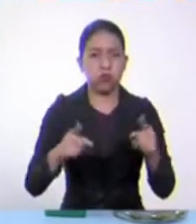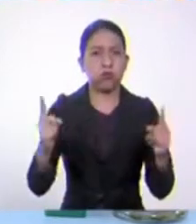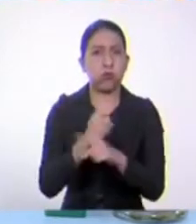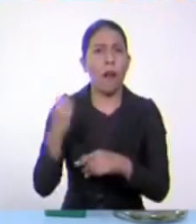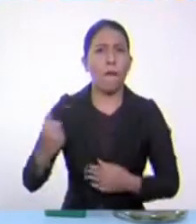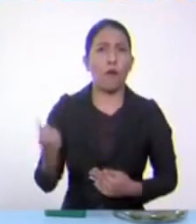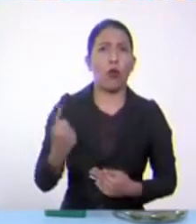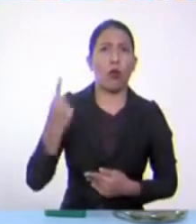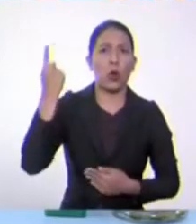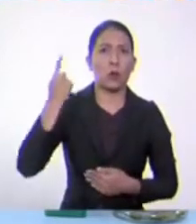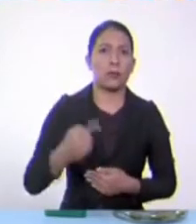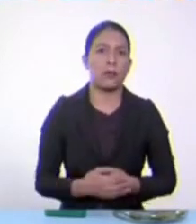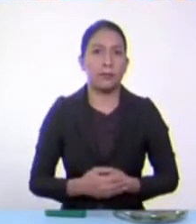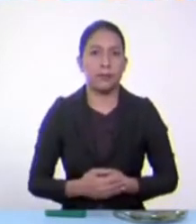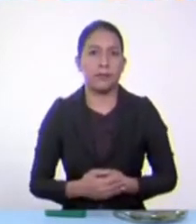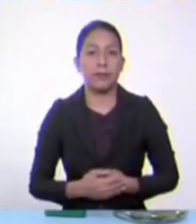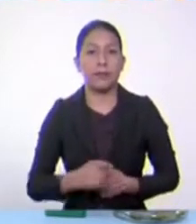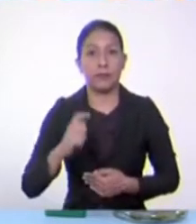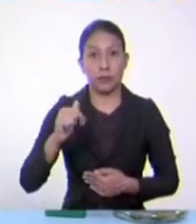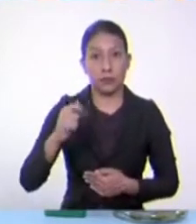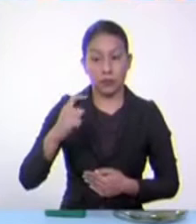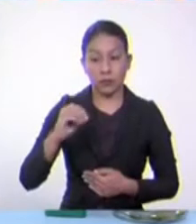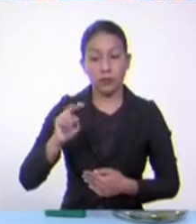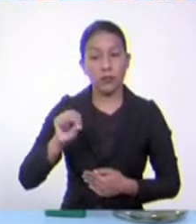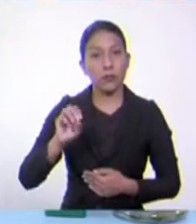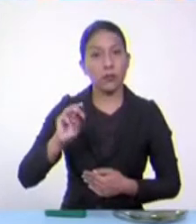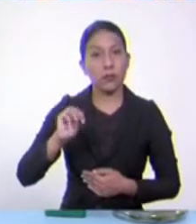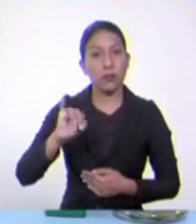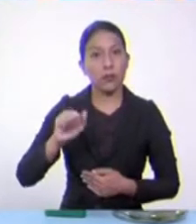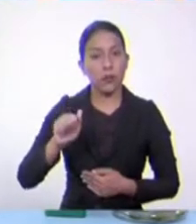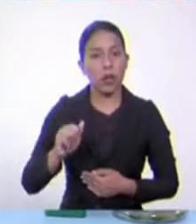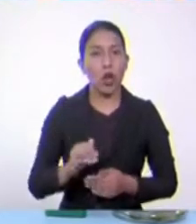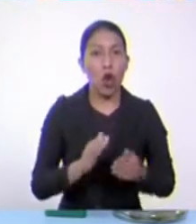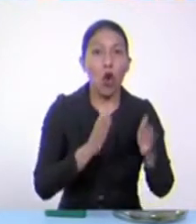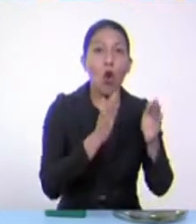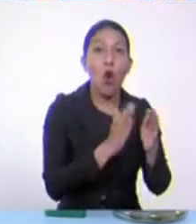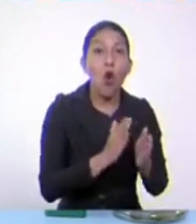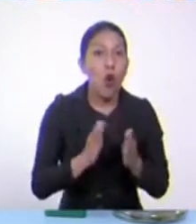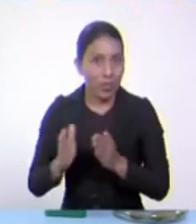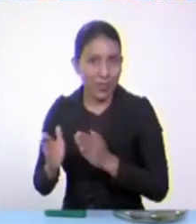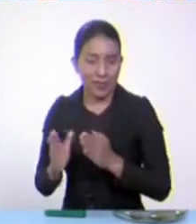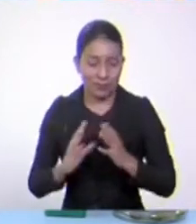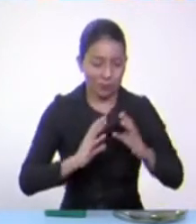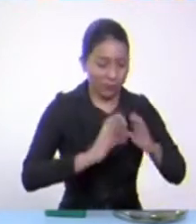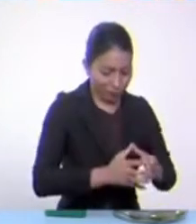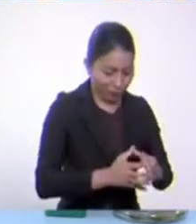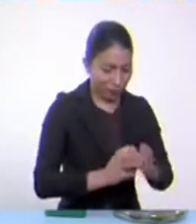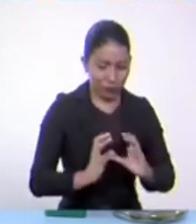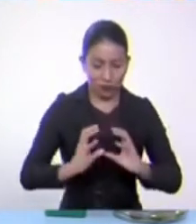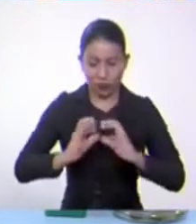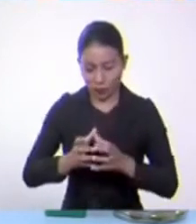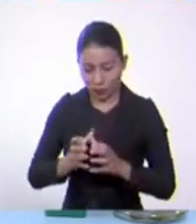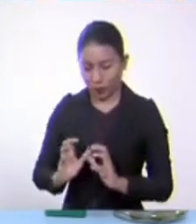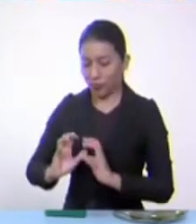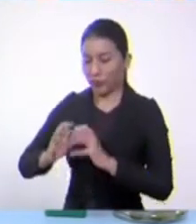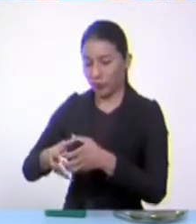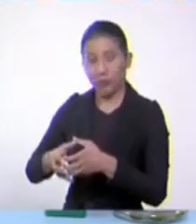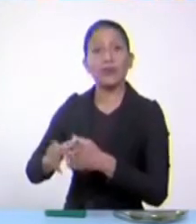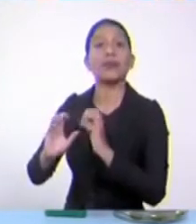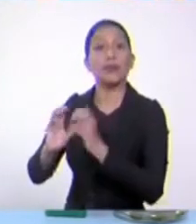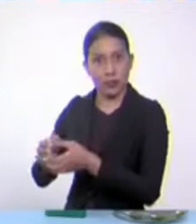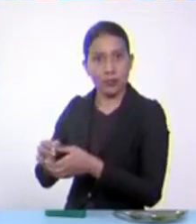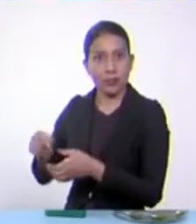especie. La taxonomía es la ordenación y clasificación, que en el ámbito biológico